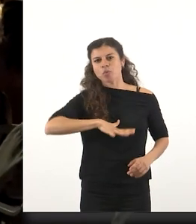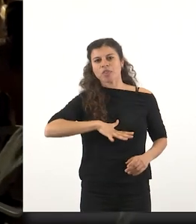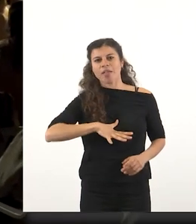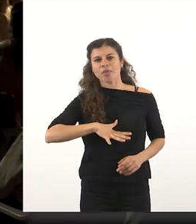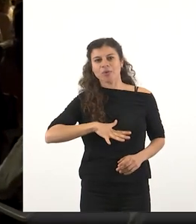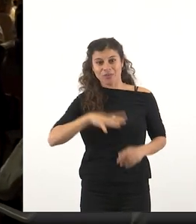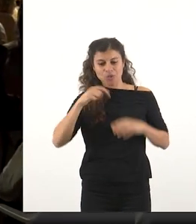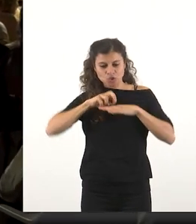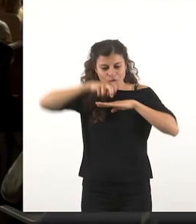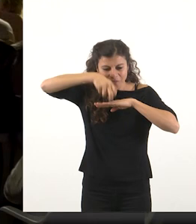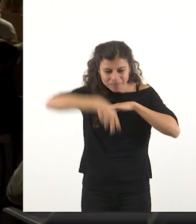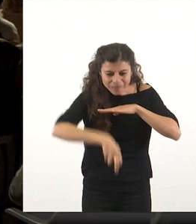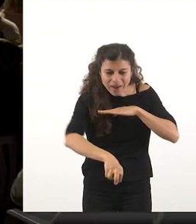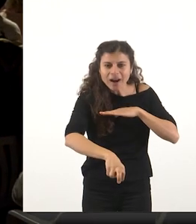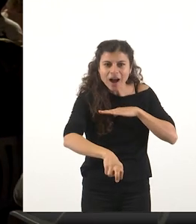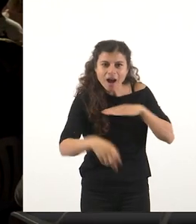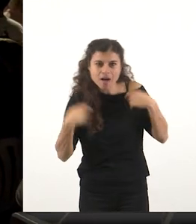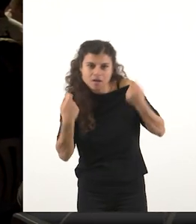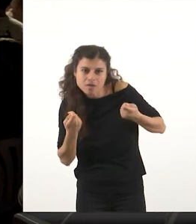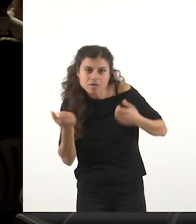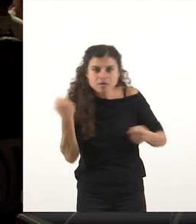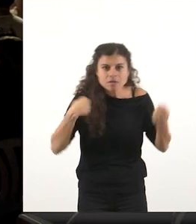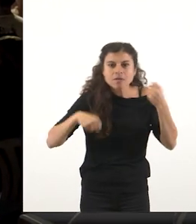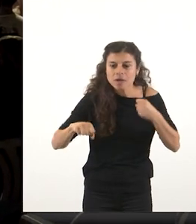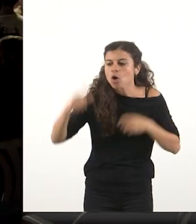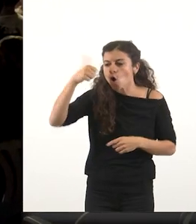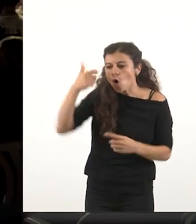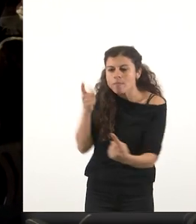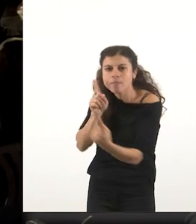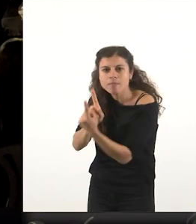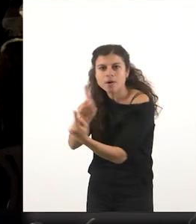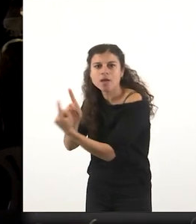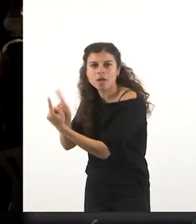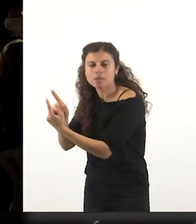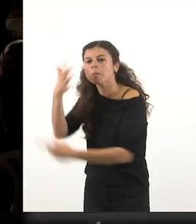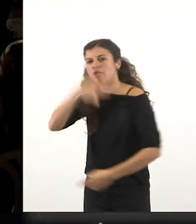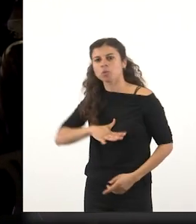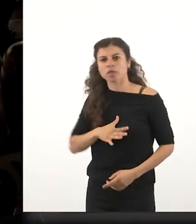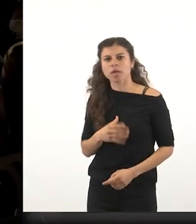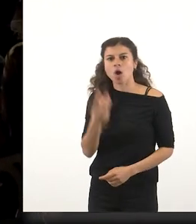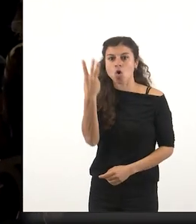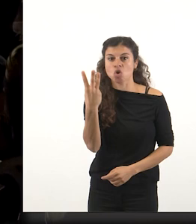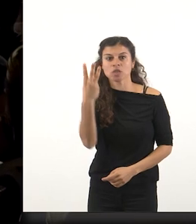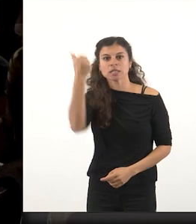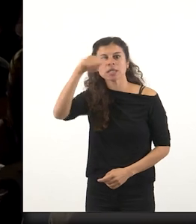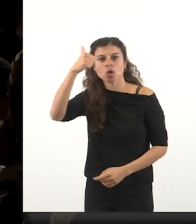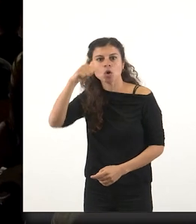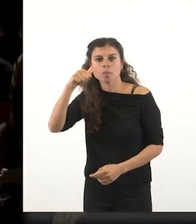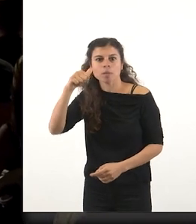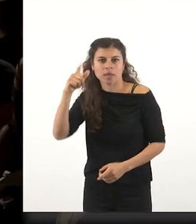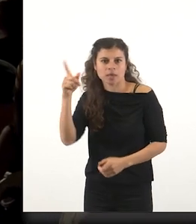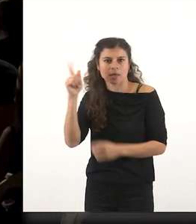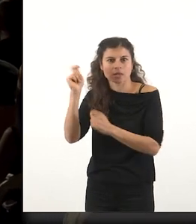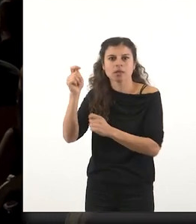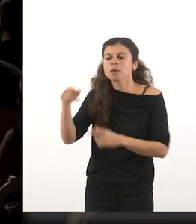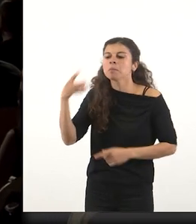Por bajarme y que tres tíos se salieron cuando yo me acerqué a ellos en Linares. Claro, se vieron tan reflejados en el espejo, se parecían tanto a Antonio que se tuvieron que ir porque no aguantaban